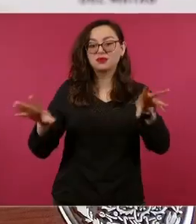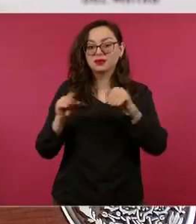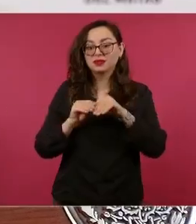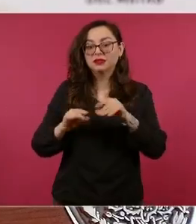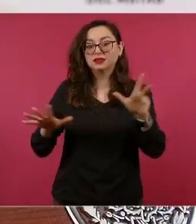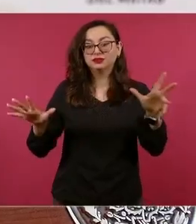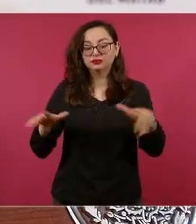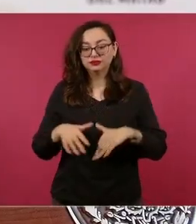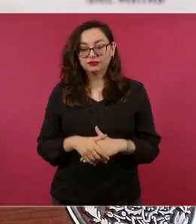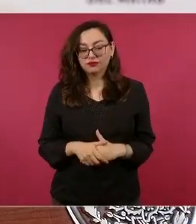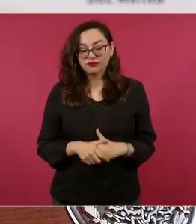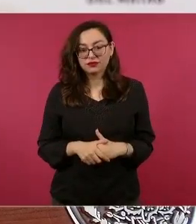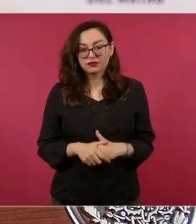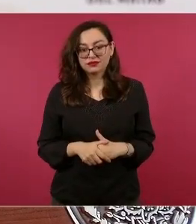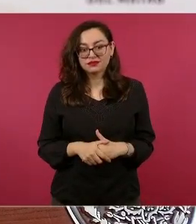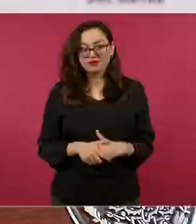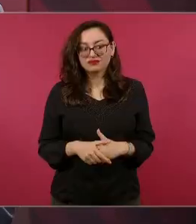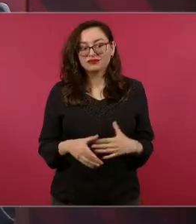frotaban las manos, ¿no?